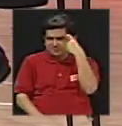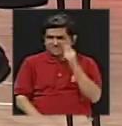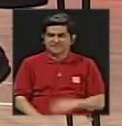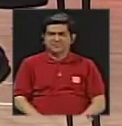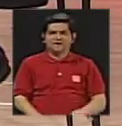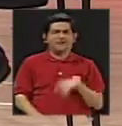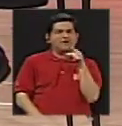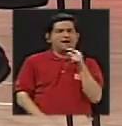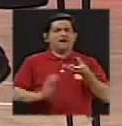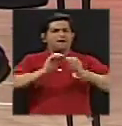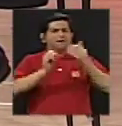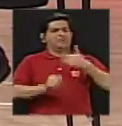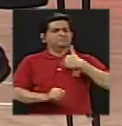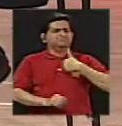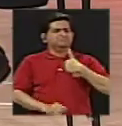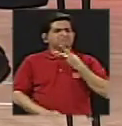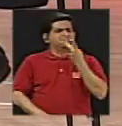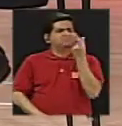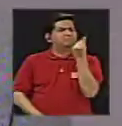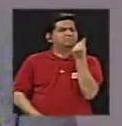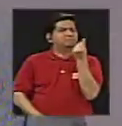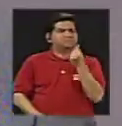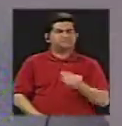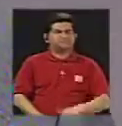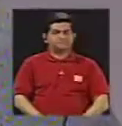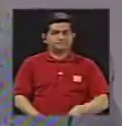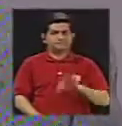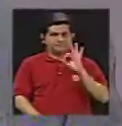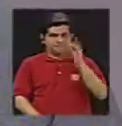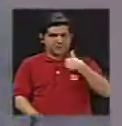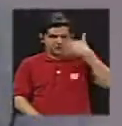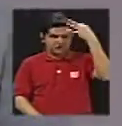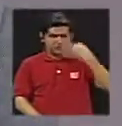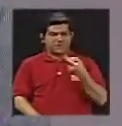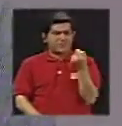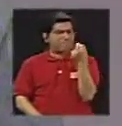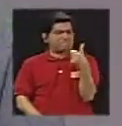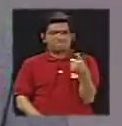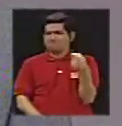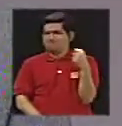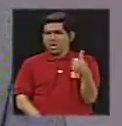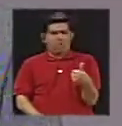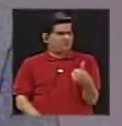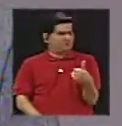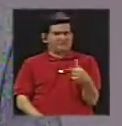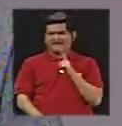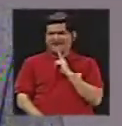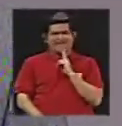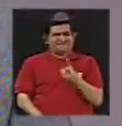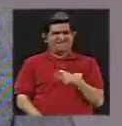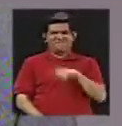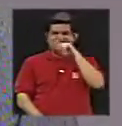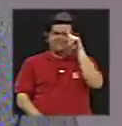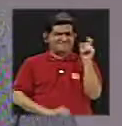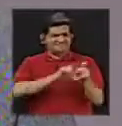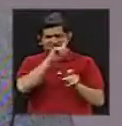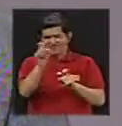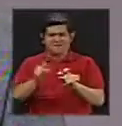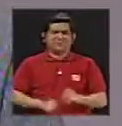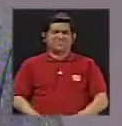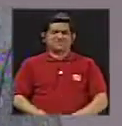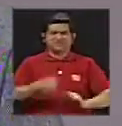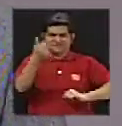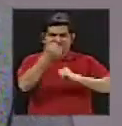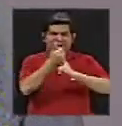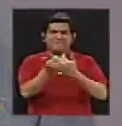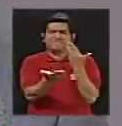estos datos que tenemos? Bueno, yo creo que poco. La verdad que esta encuesta viene a corroborar